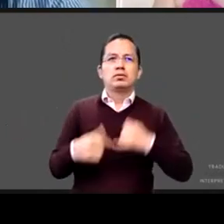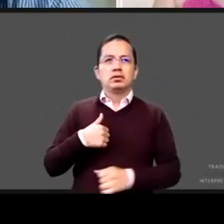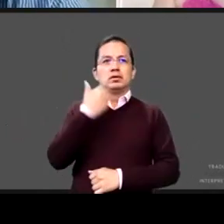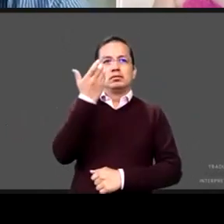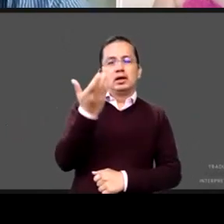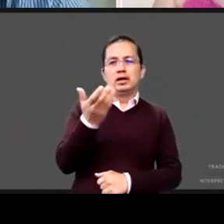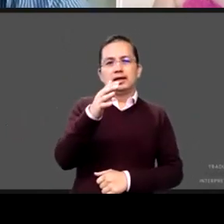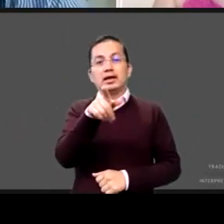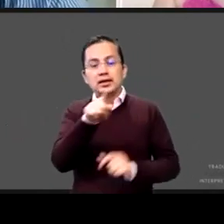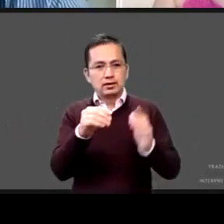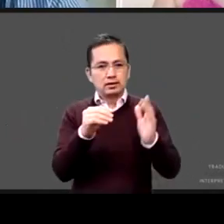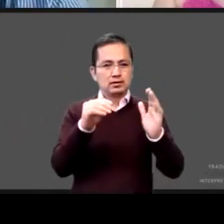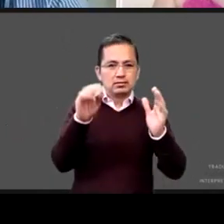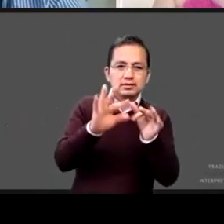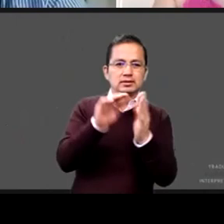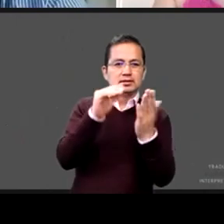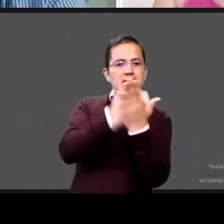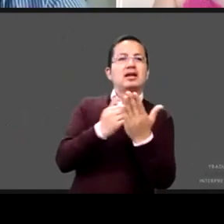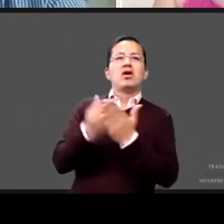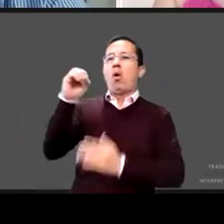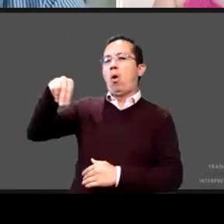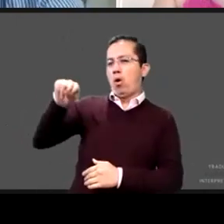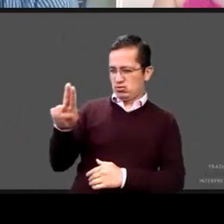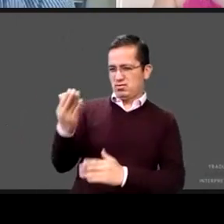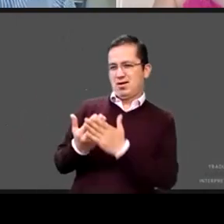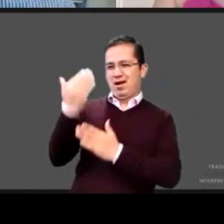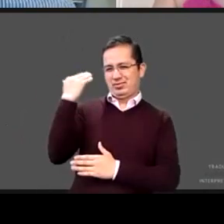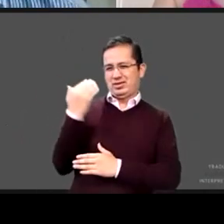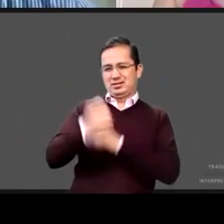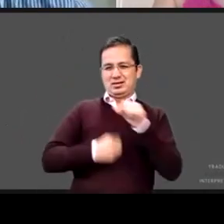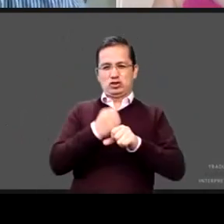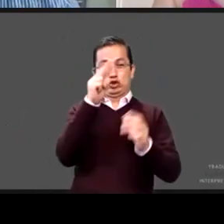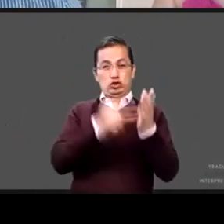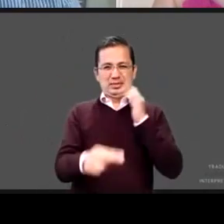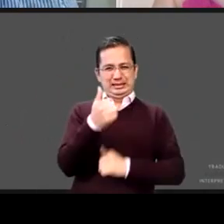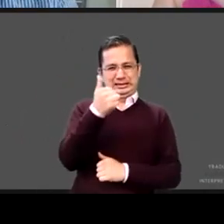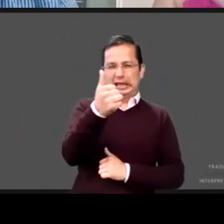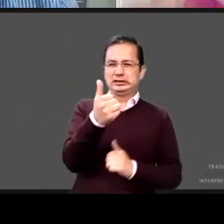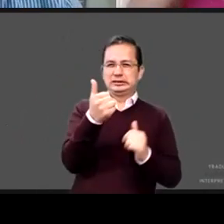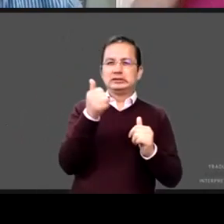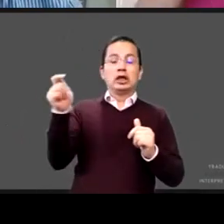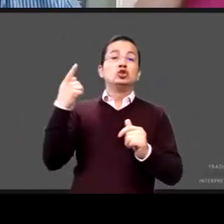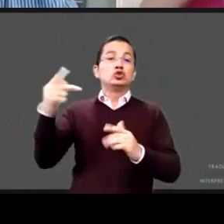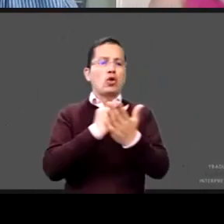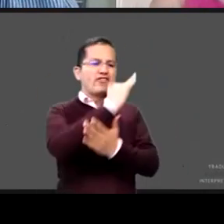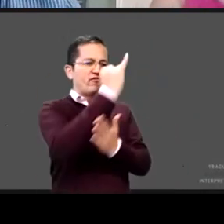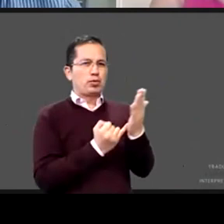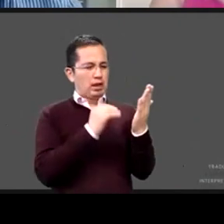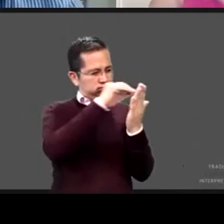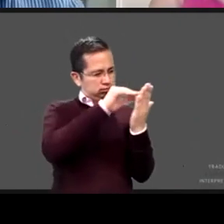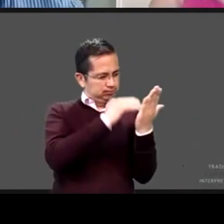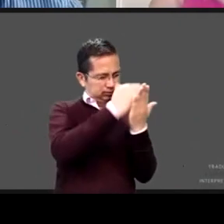del informe de Naciones Unidas de 2006 que a mí me gusta muchísimo repetir en estos espacios es que la violencia contra niñas, niños y